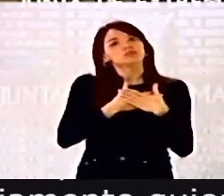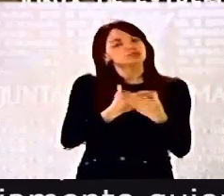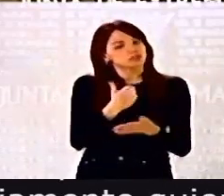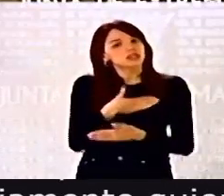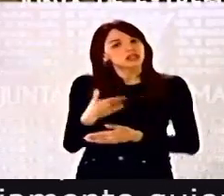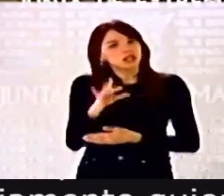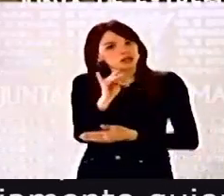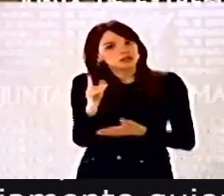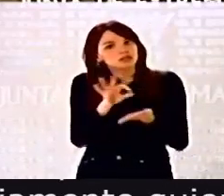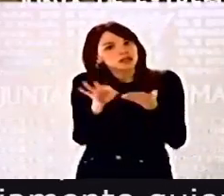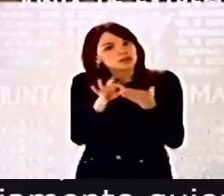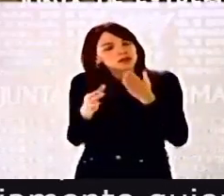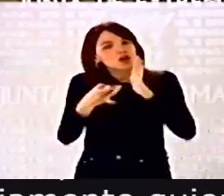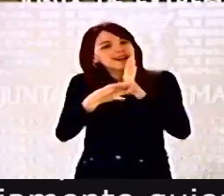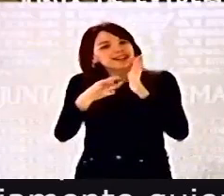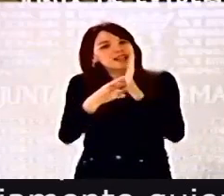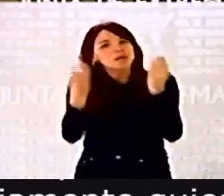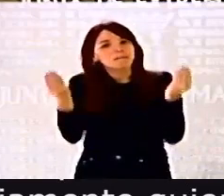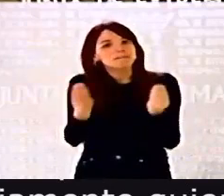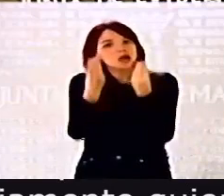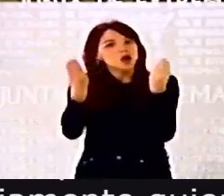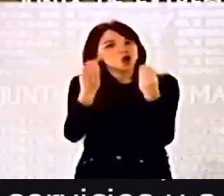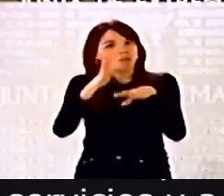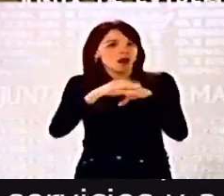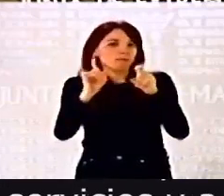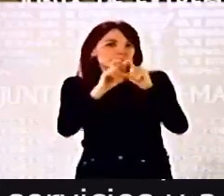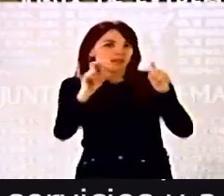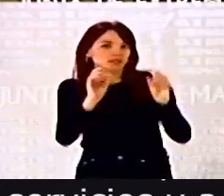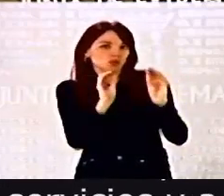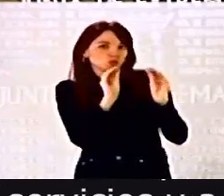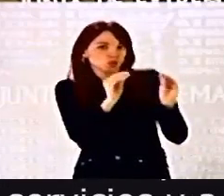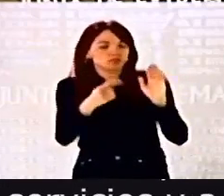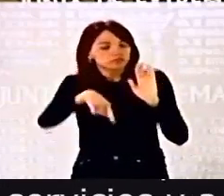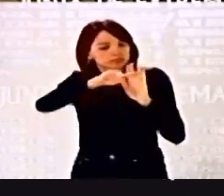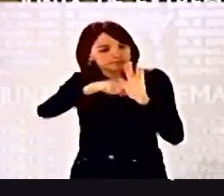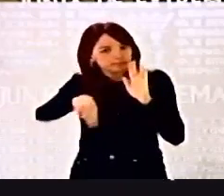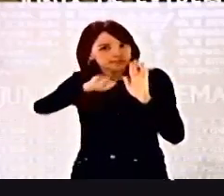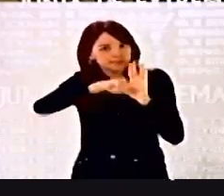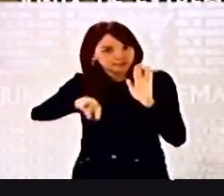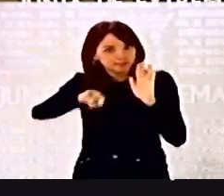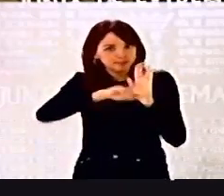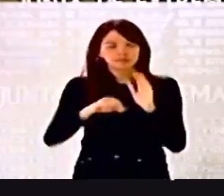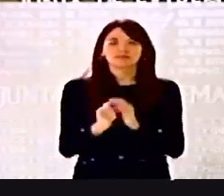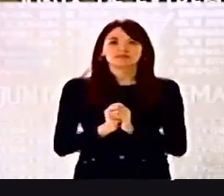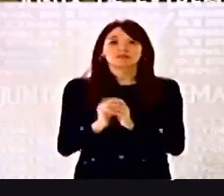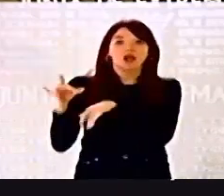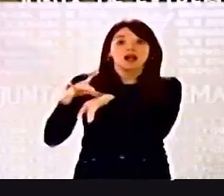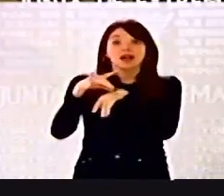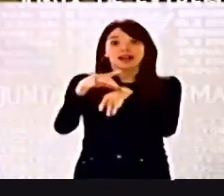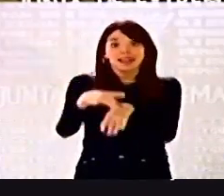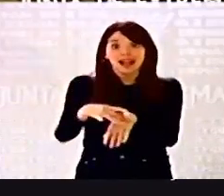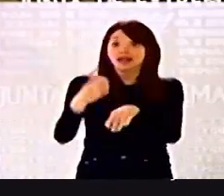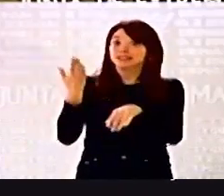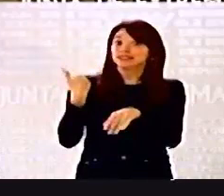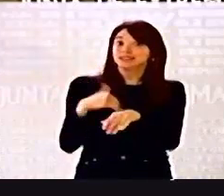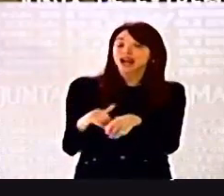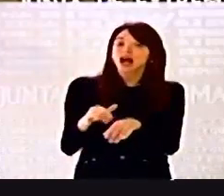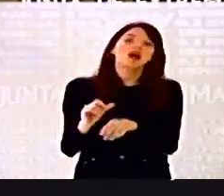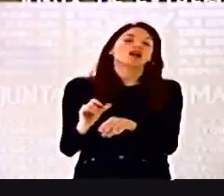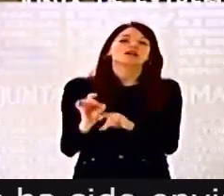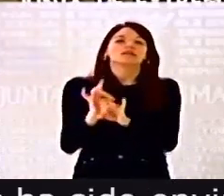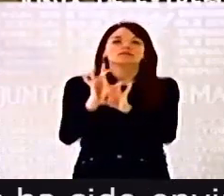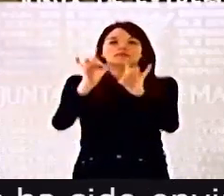sus servicios y a sus establecimientos. Esta primera versión de la Guía de Buenas Prácticas ha sido enviada ya a los